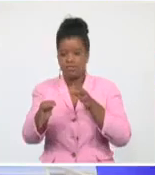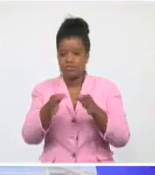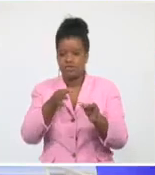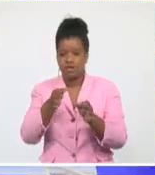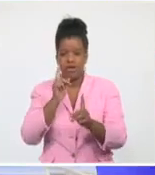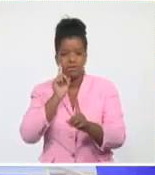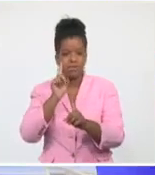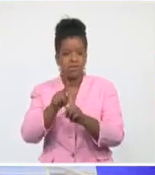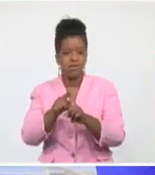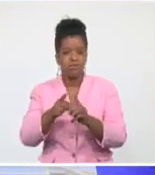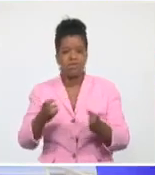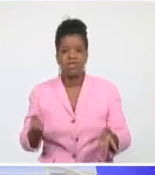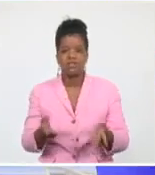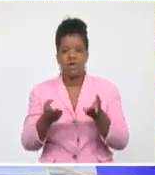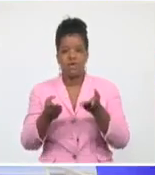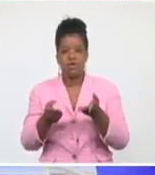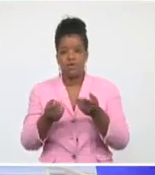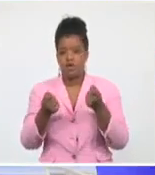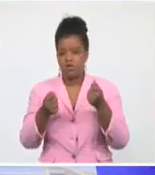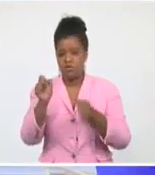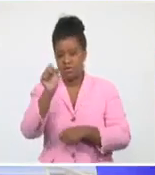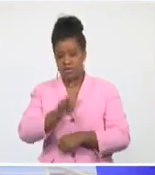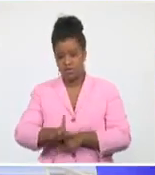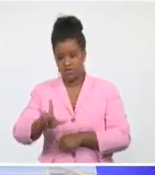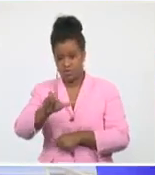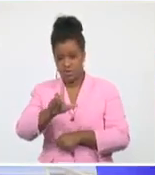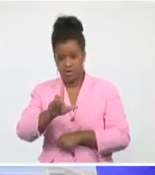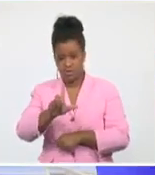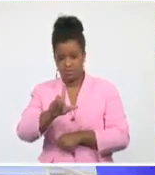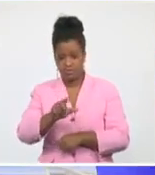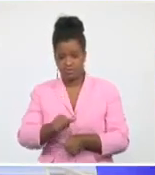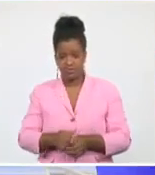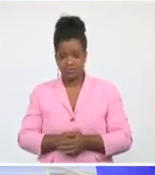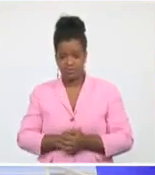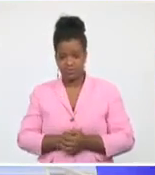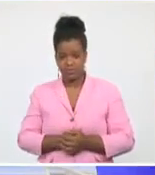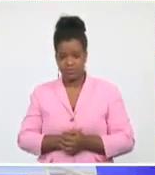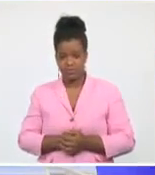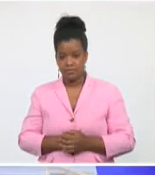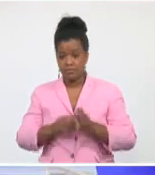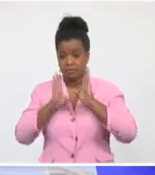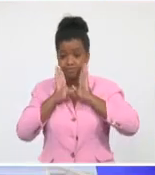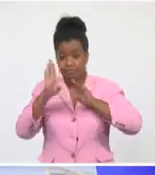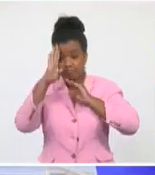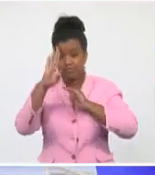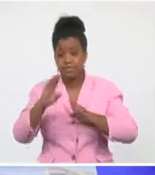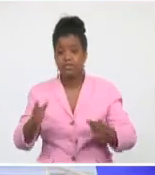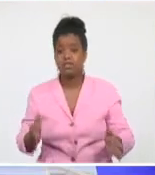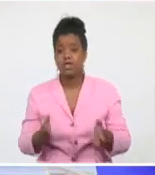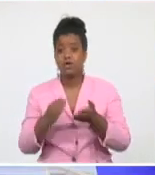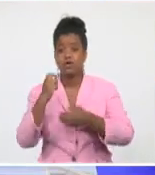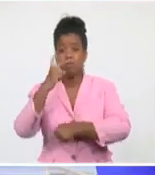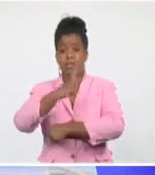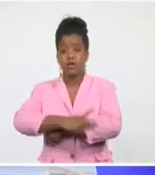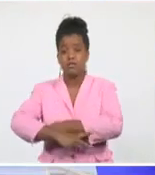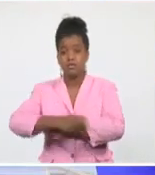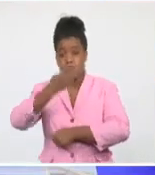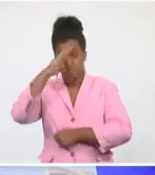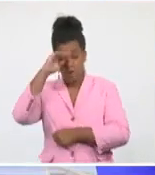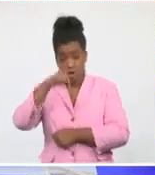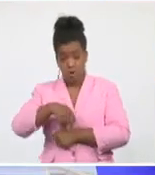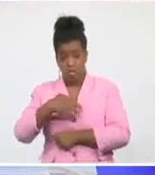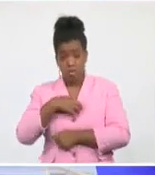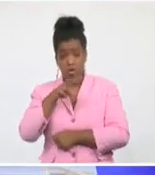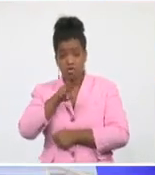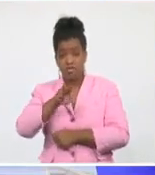desarrollo económico y social, con énfasis en el desarrollo local. Cuba cuenta hoy con 229 entidades de